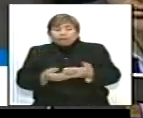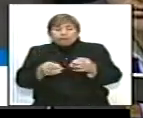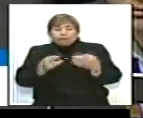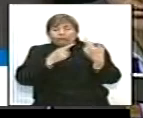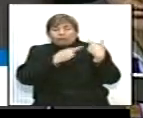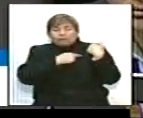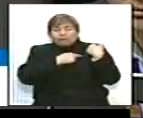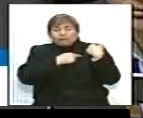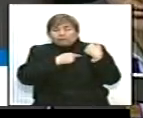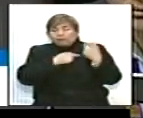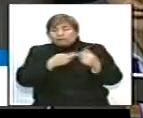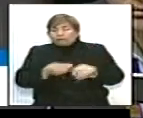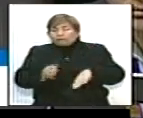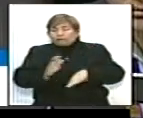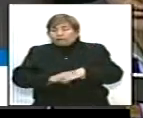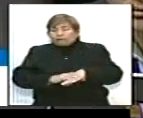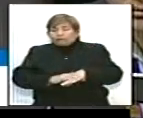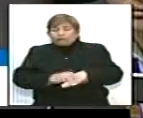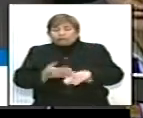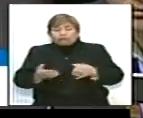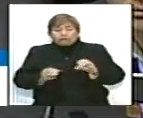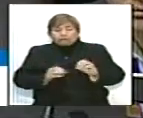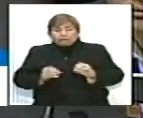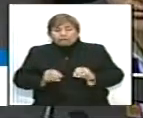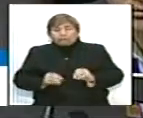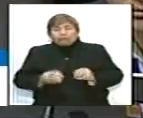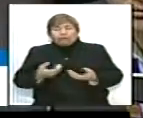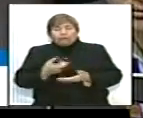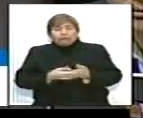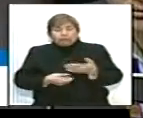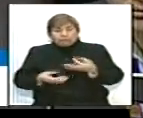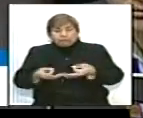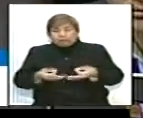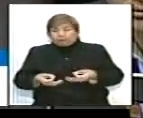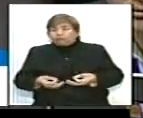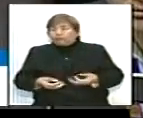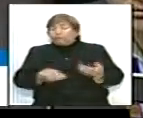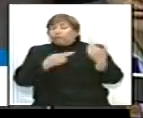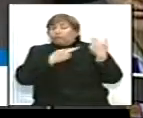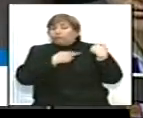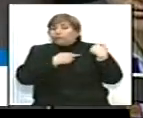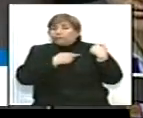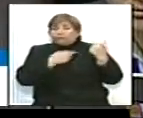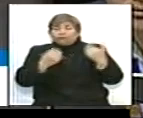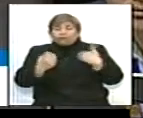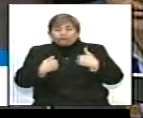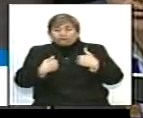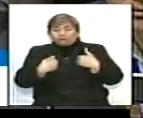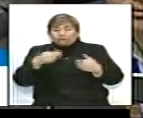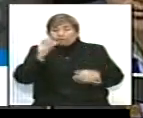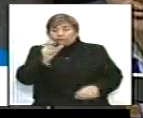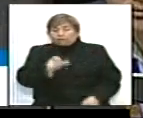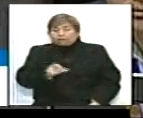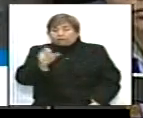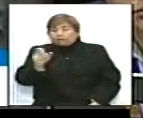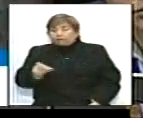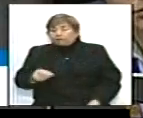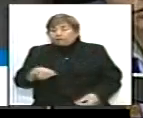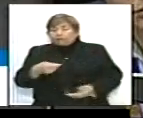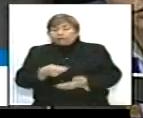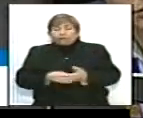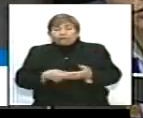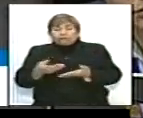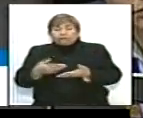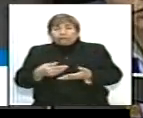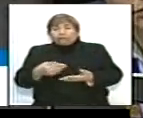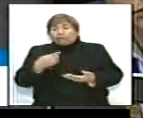responsabilidad sobre que debe existir de parte de los inversionistas. La responsabilidad que deben tener sobre las personas. La inversión que debe ir